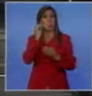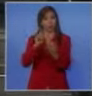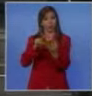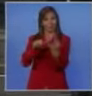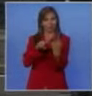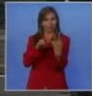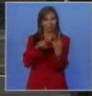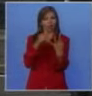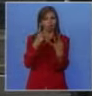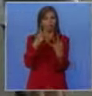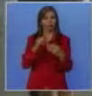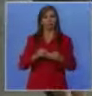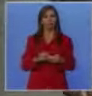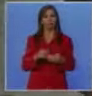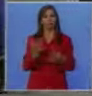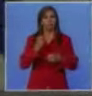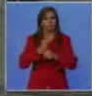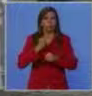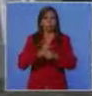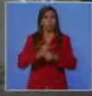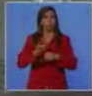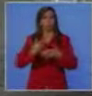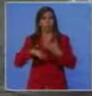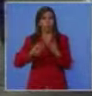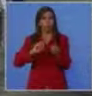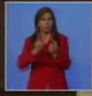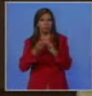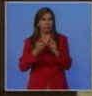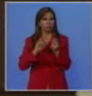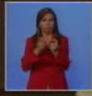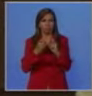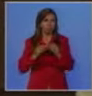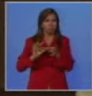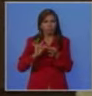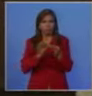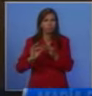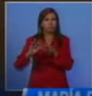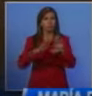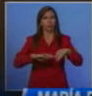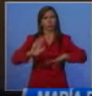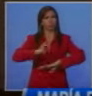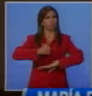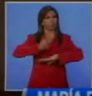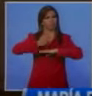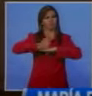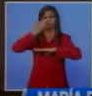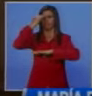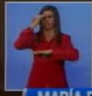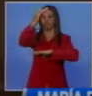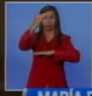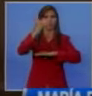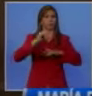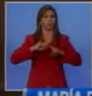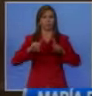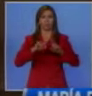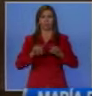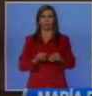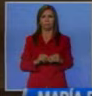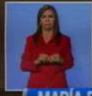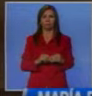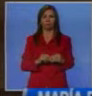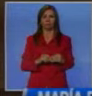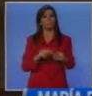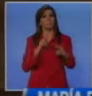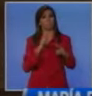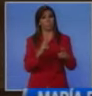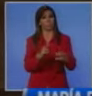en la modernización institucional de las Fuerzas Armadas, según dio a conocer. Y hemos adoptado las medidas más importantes respecto al